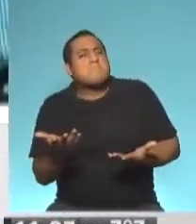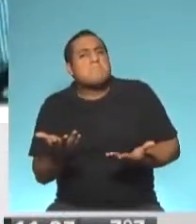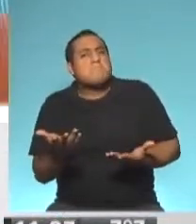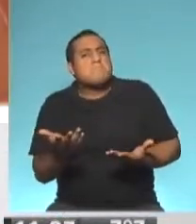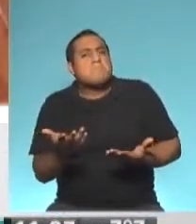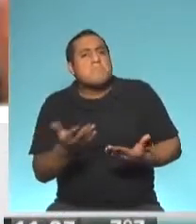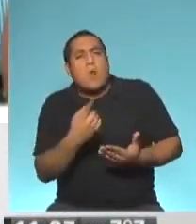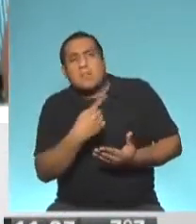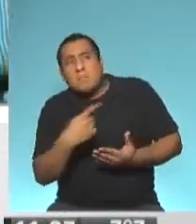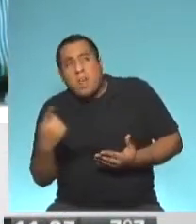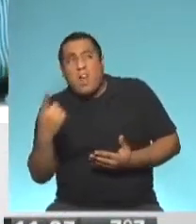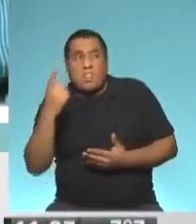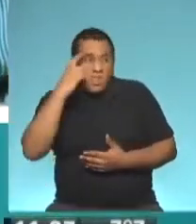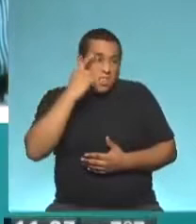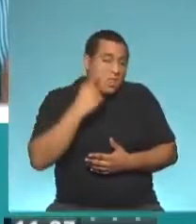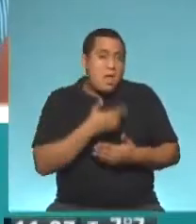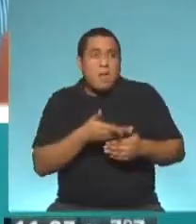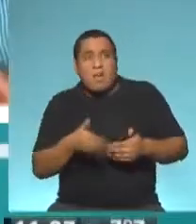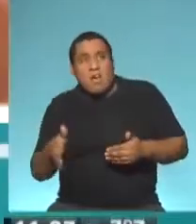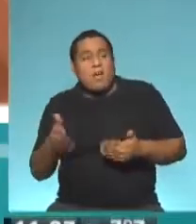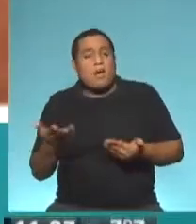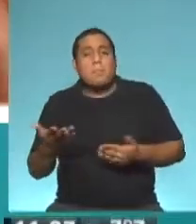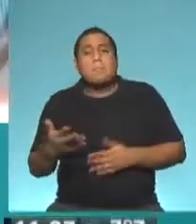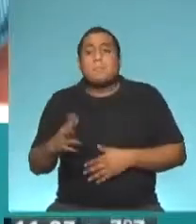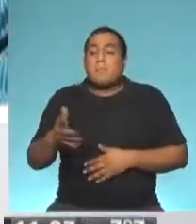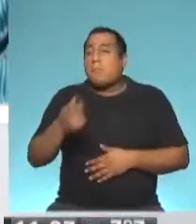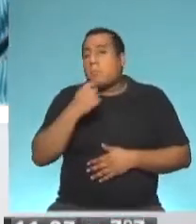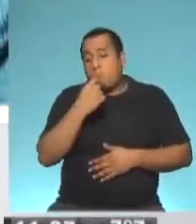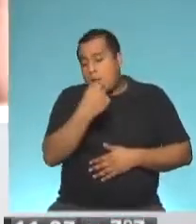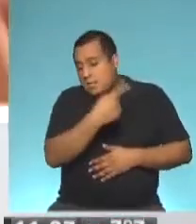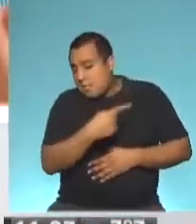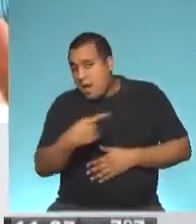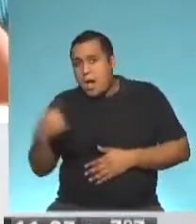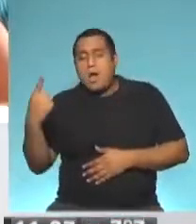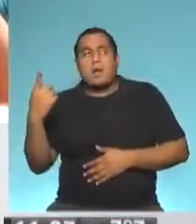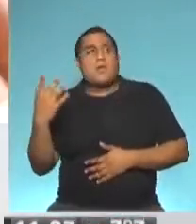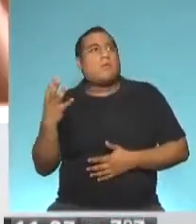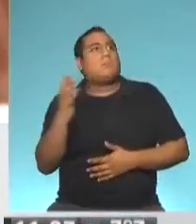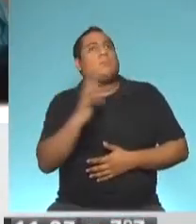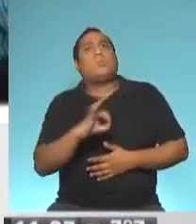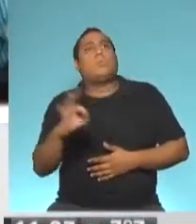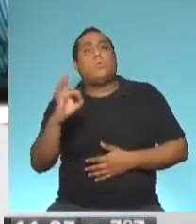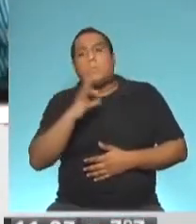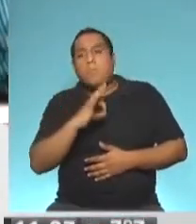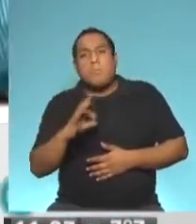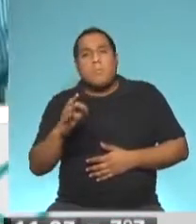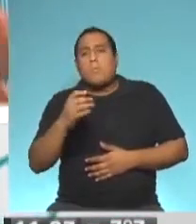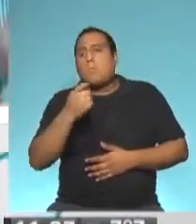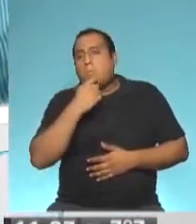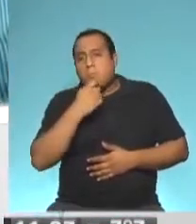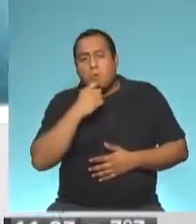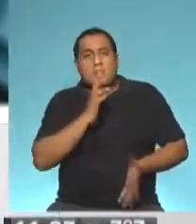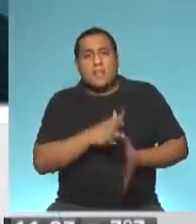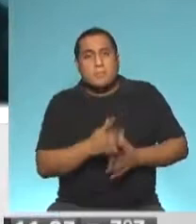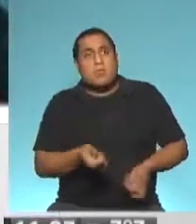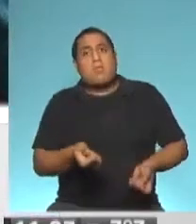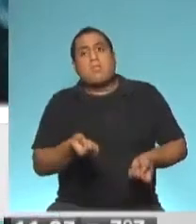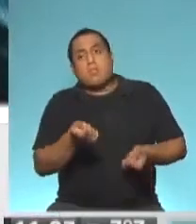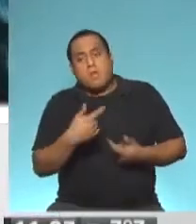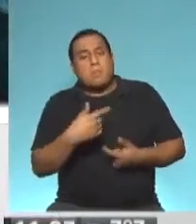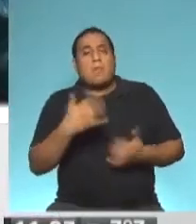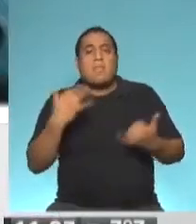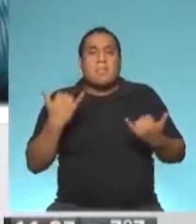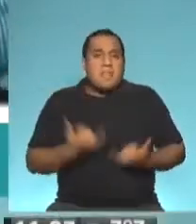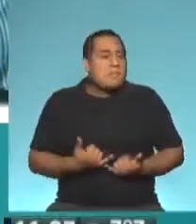Si en una semana, 10 días. Claro, si pasan una semana o cuando no responden a los primeros tratamientos, que son una dieta